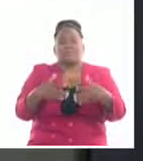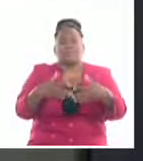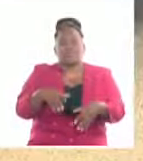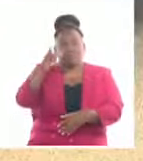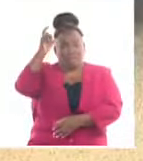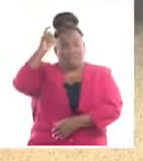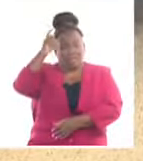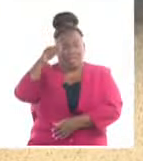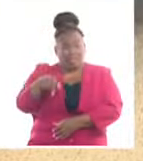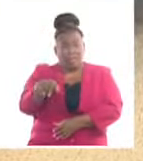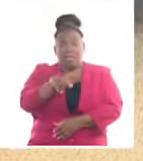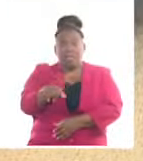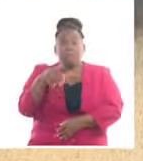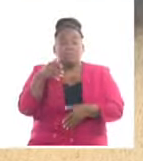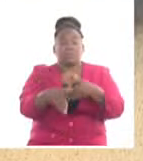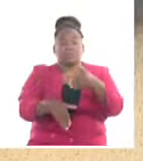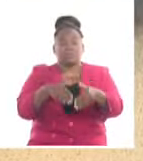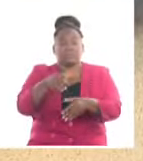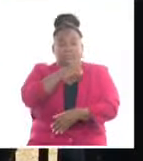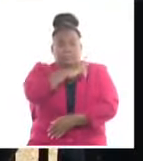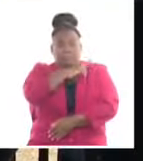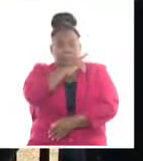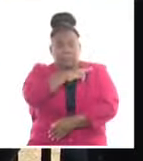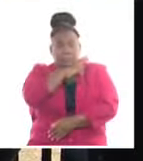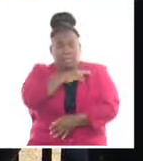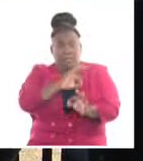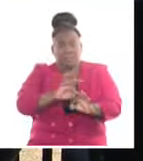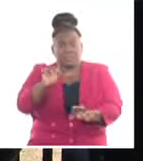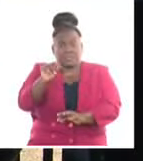ejercicio participarán todas las direcciones y expertos del